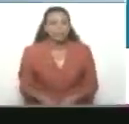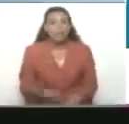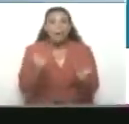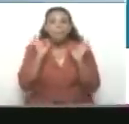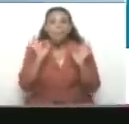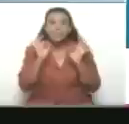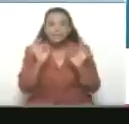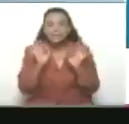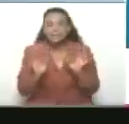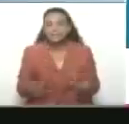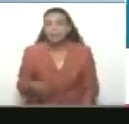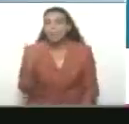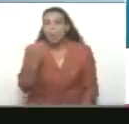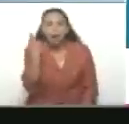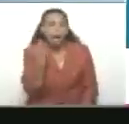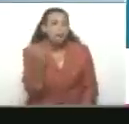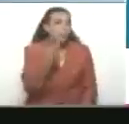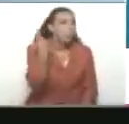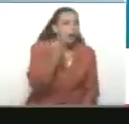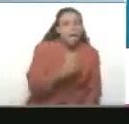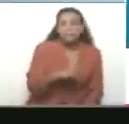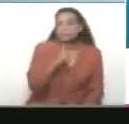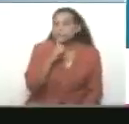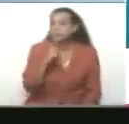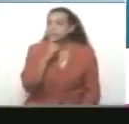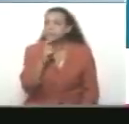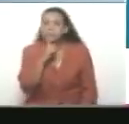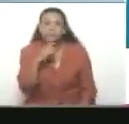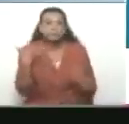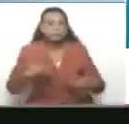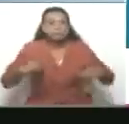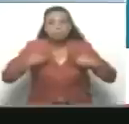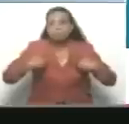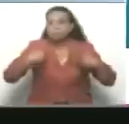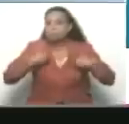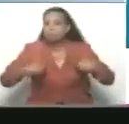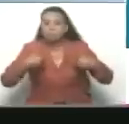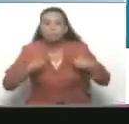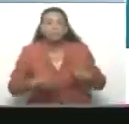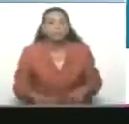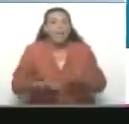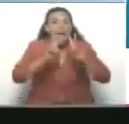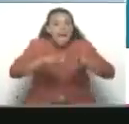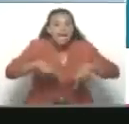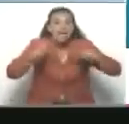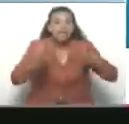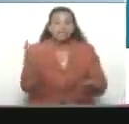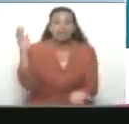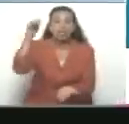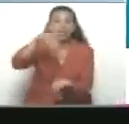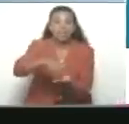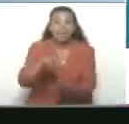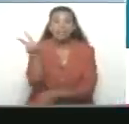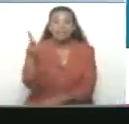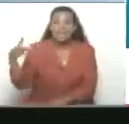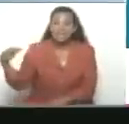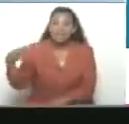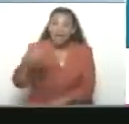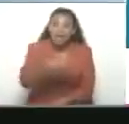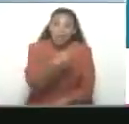especialistas en parir recursos y hace un año dijimos el Renacer de tejería y ahí está el